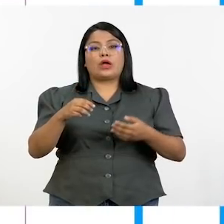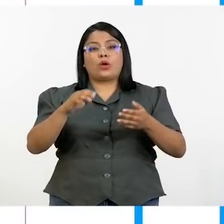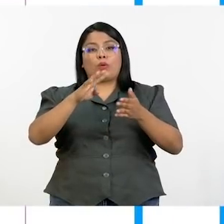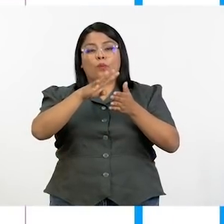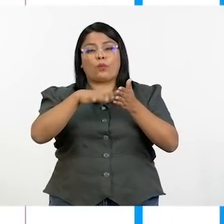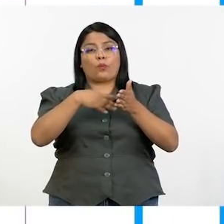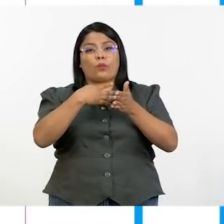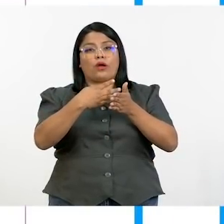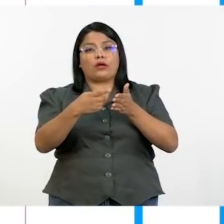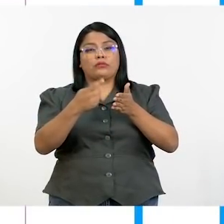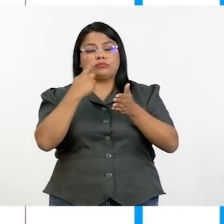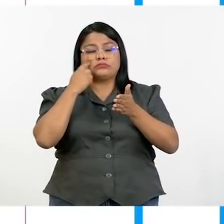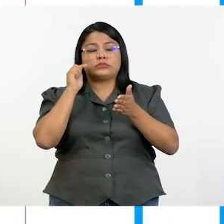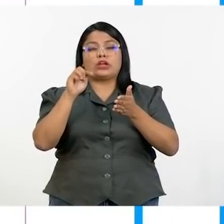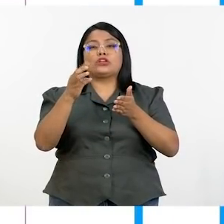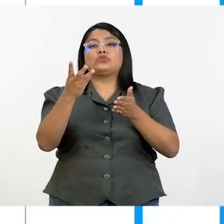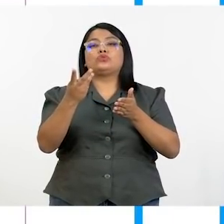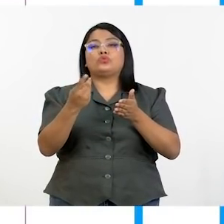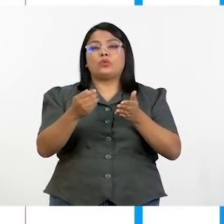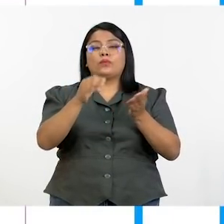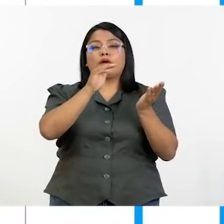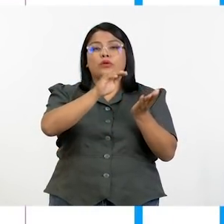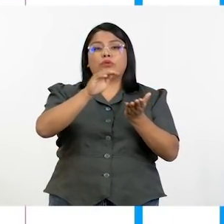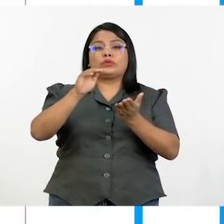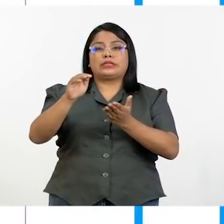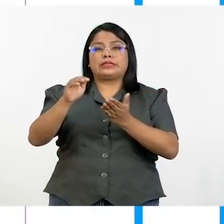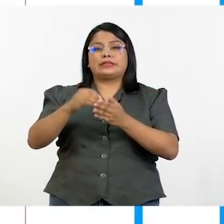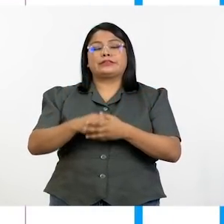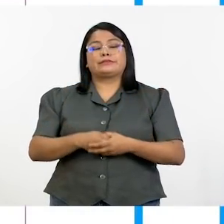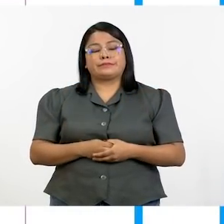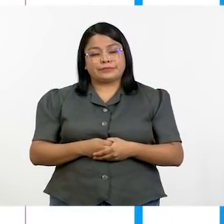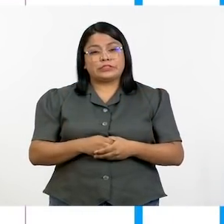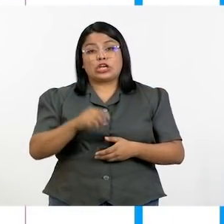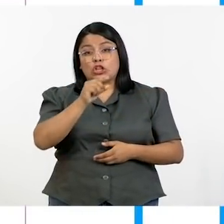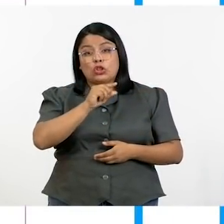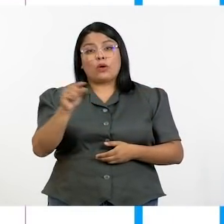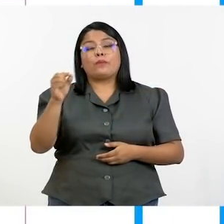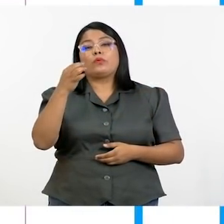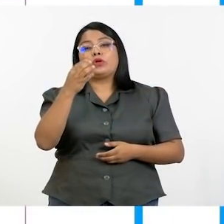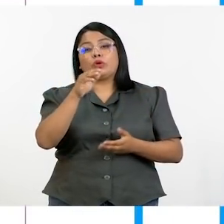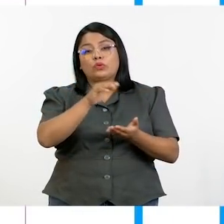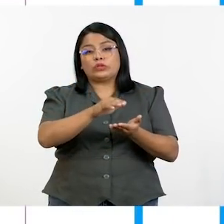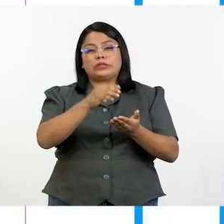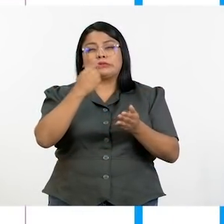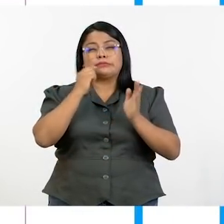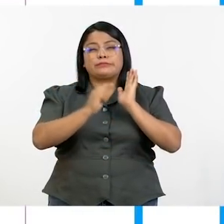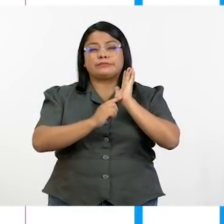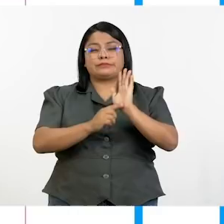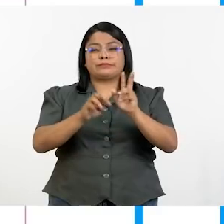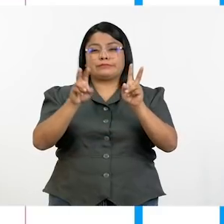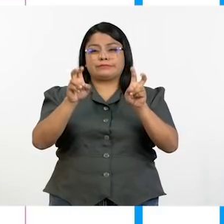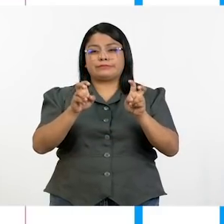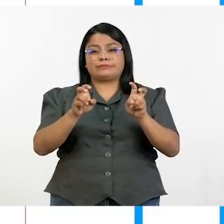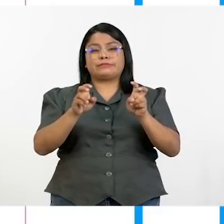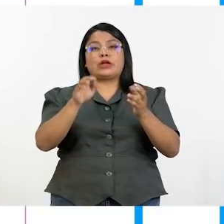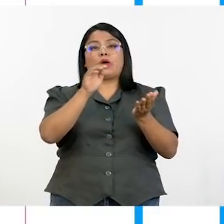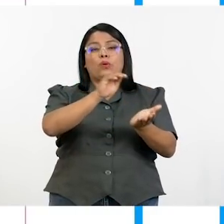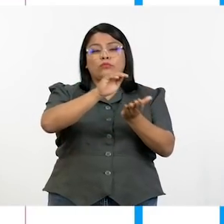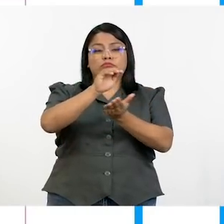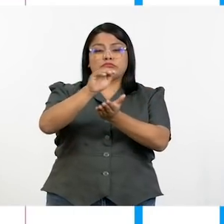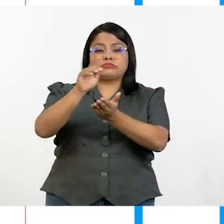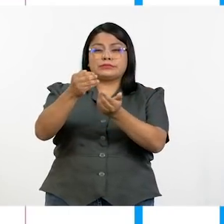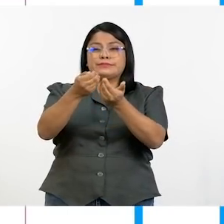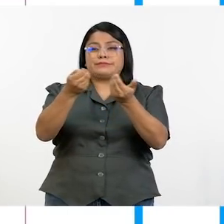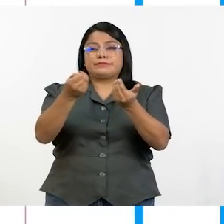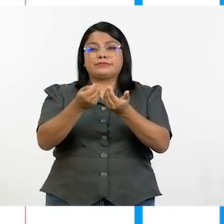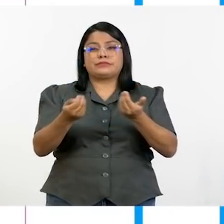se hace referencia al número y nombre de cada unidad. En la tercera columna se presentan los contenidos de cada